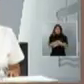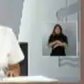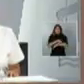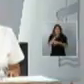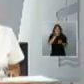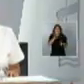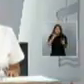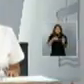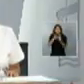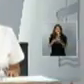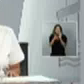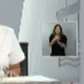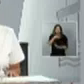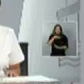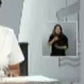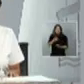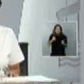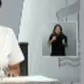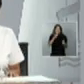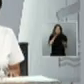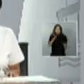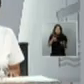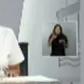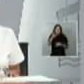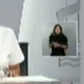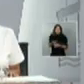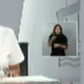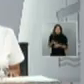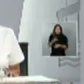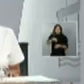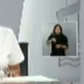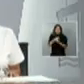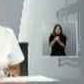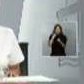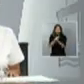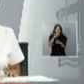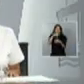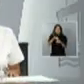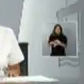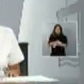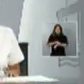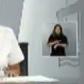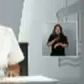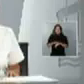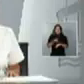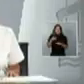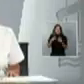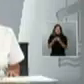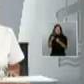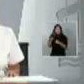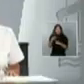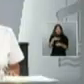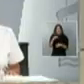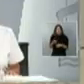de recuperación hay una partida específica de 6.800 millones de euros para rehabilitar, para mejorar y modernizar todos